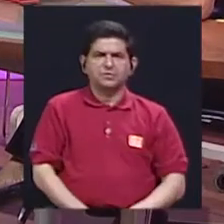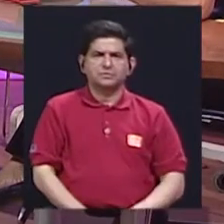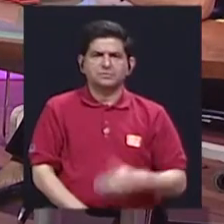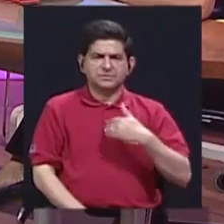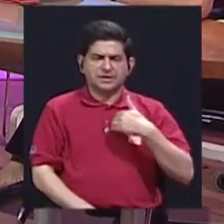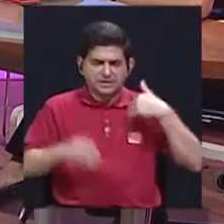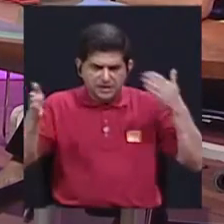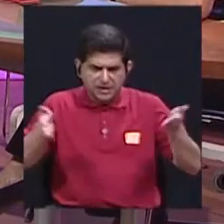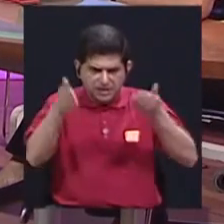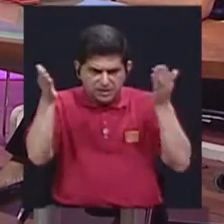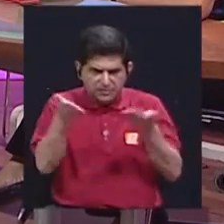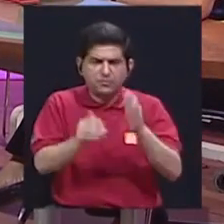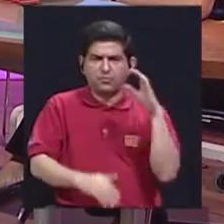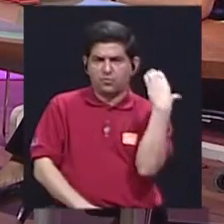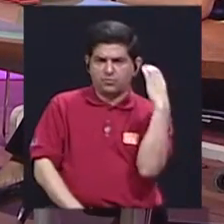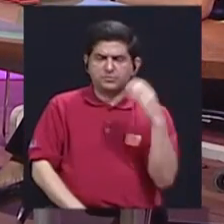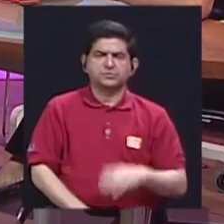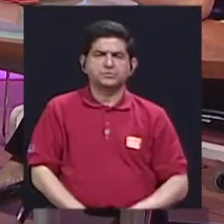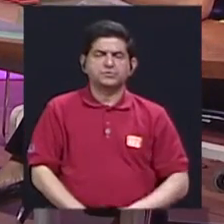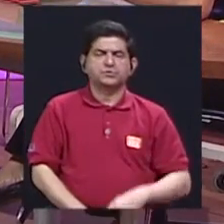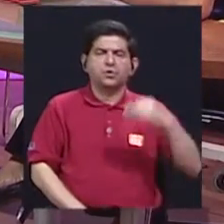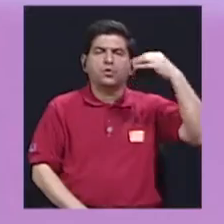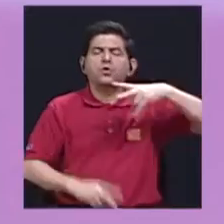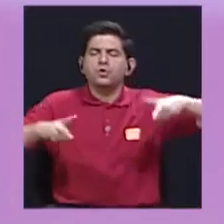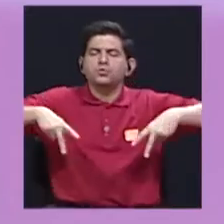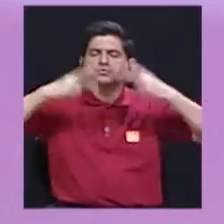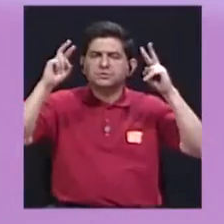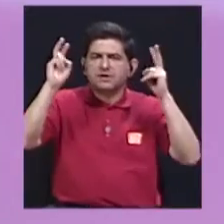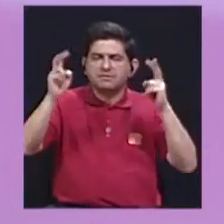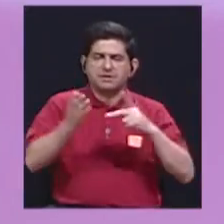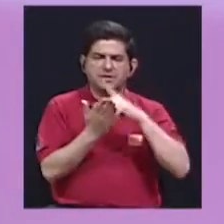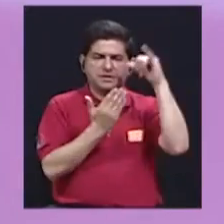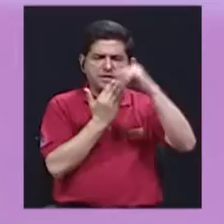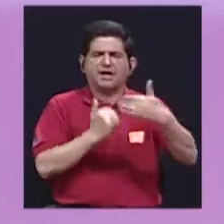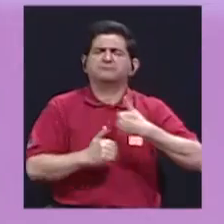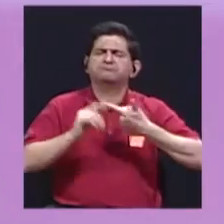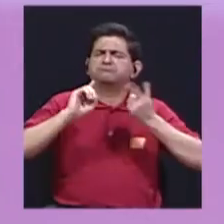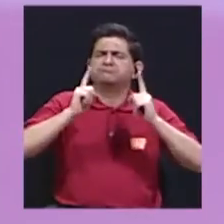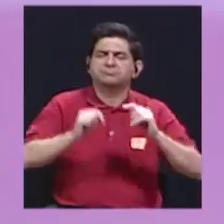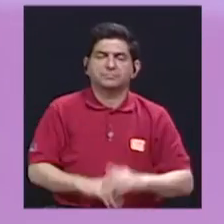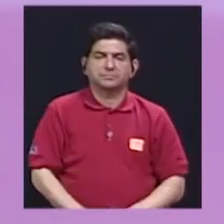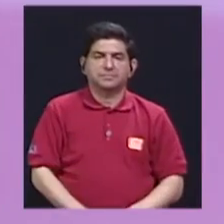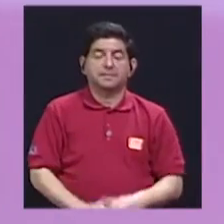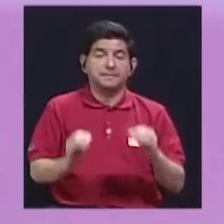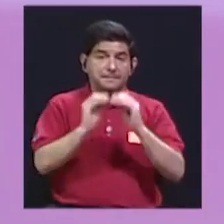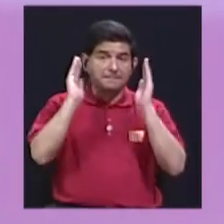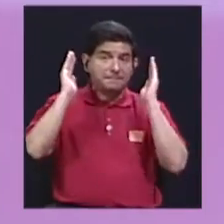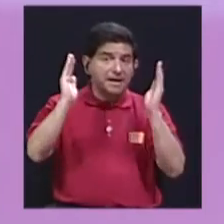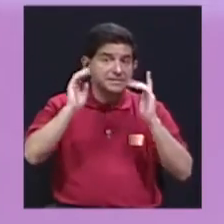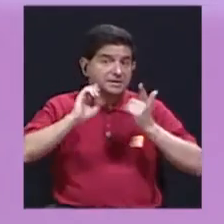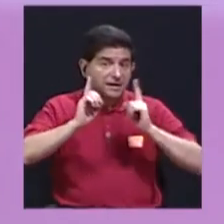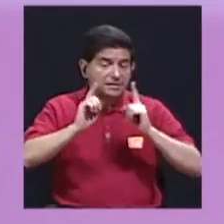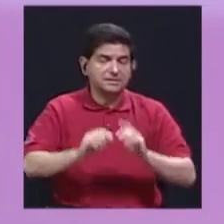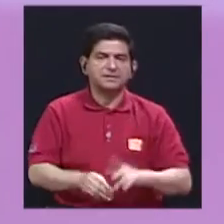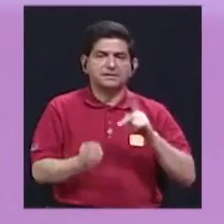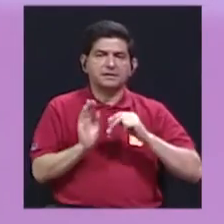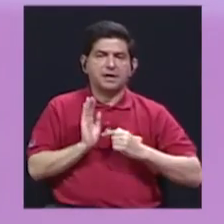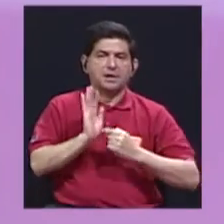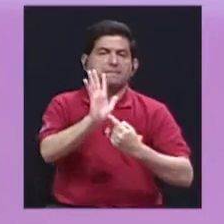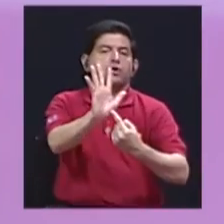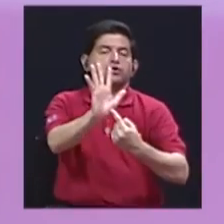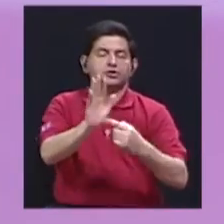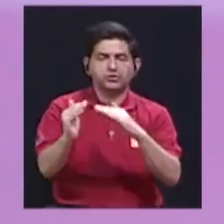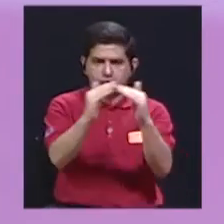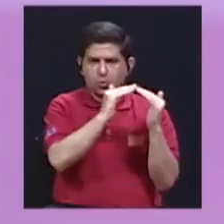impulsando en cartago luz de vida que otros proyectos tienen bueno el más grande sería proyectarnos a la